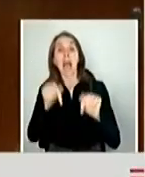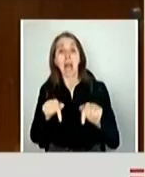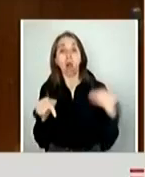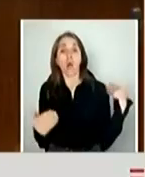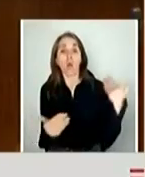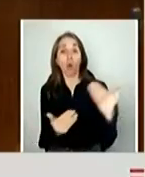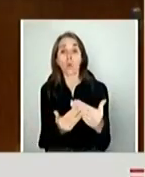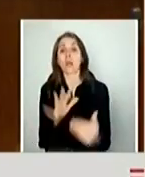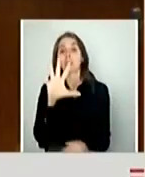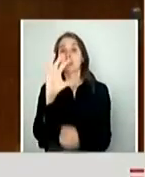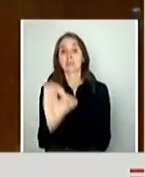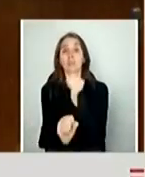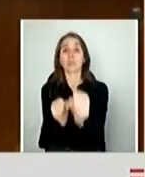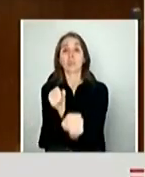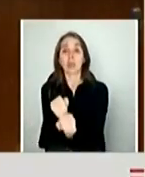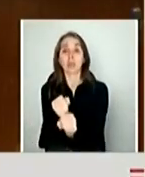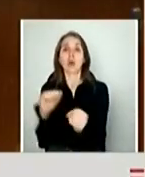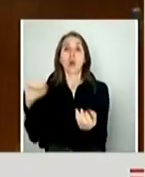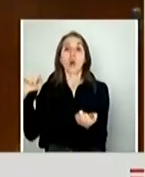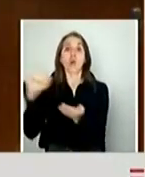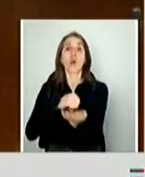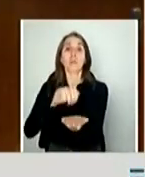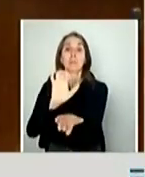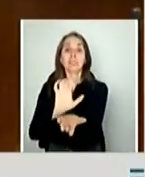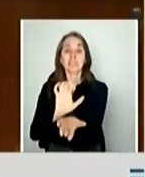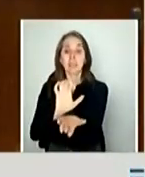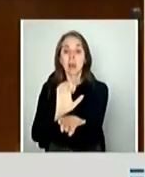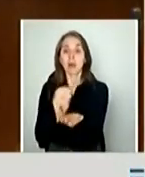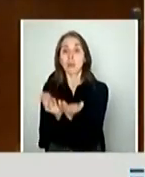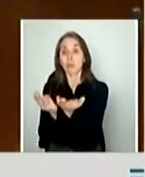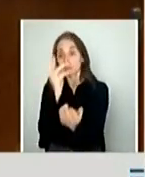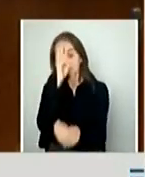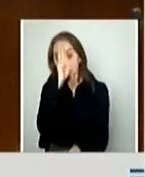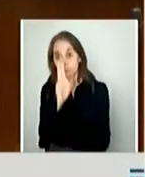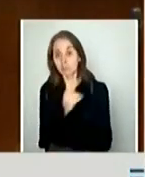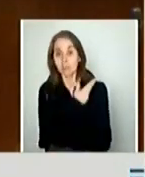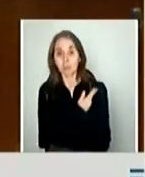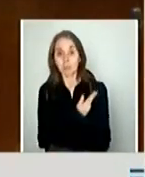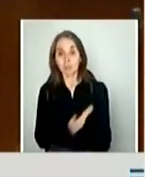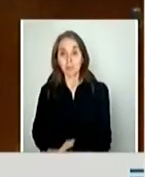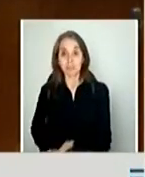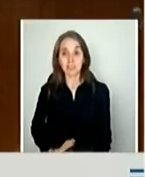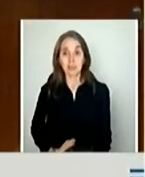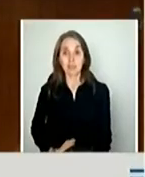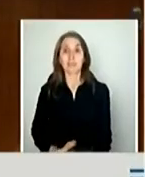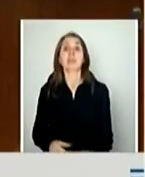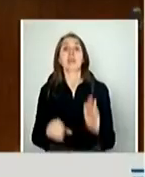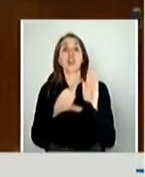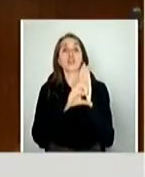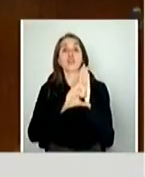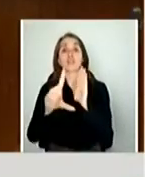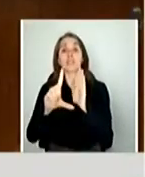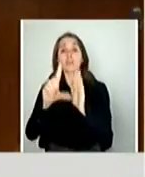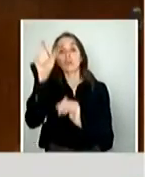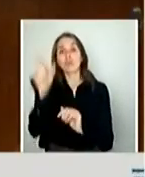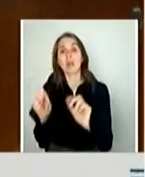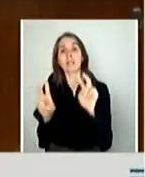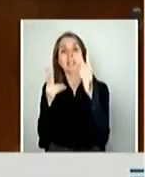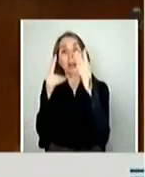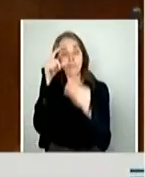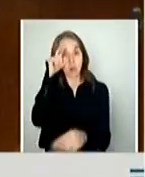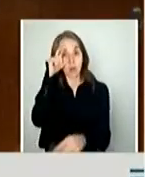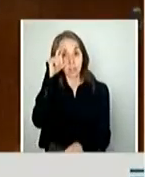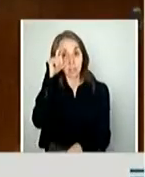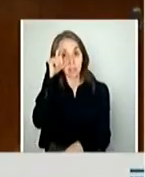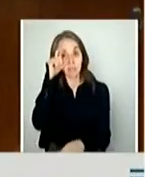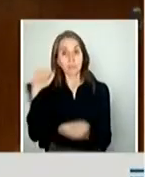la Democracia Cristiana, le tocó a la Democracia Cristiana organizar la resistencia y la organización de aquellos